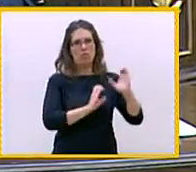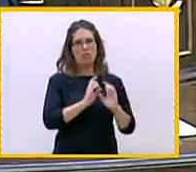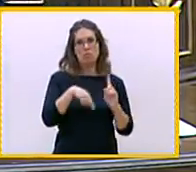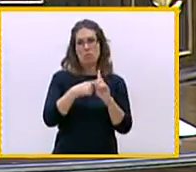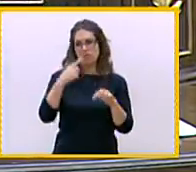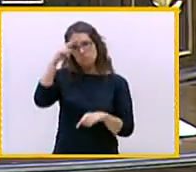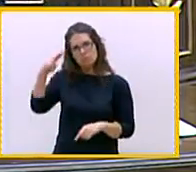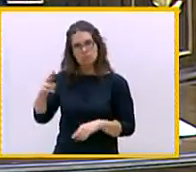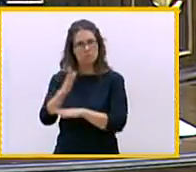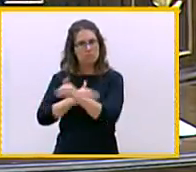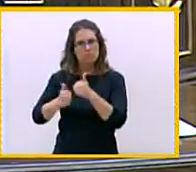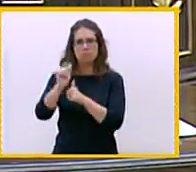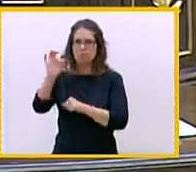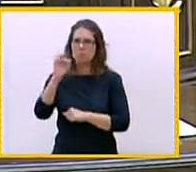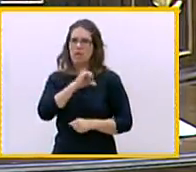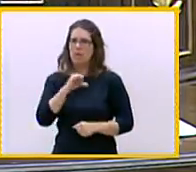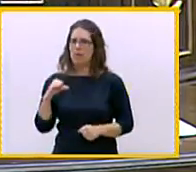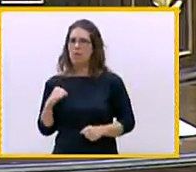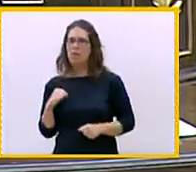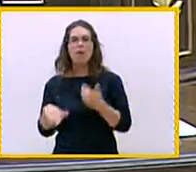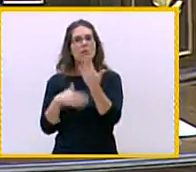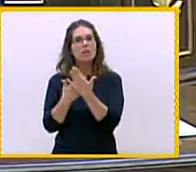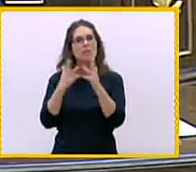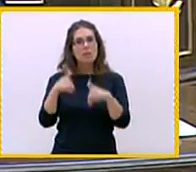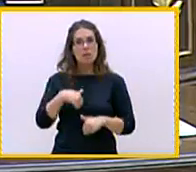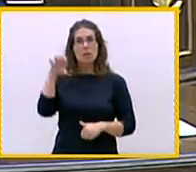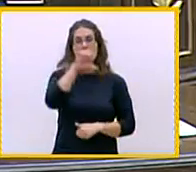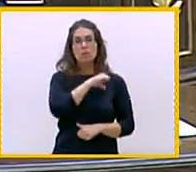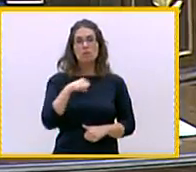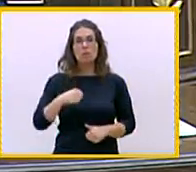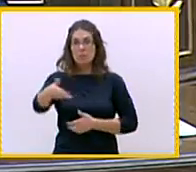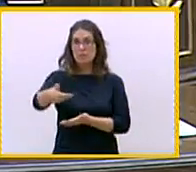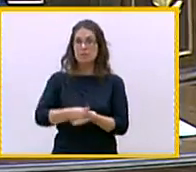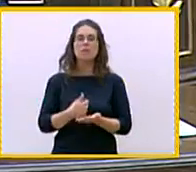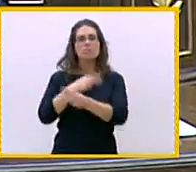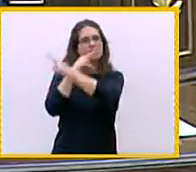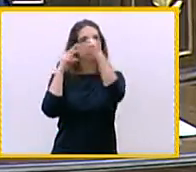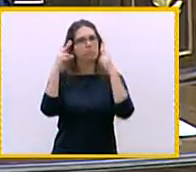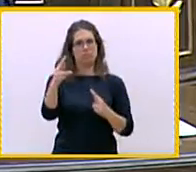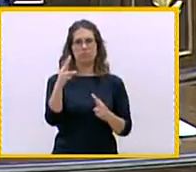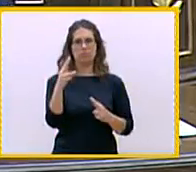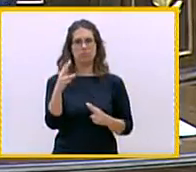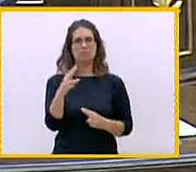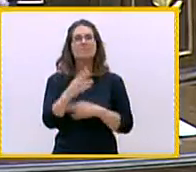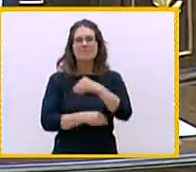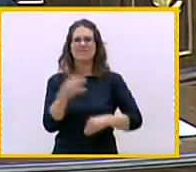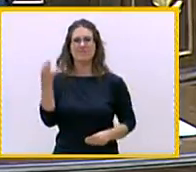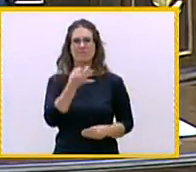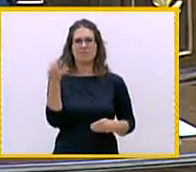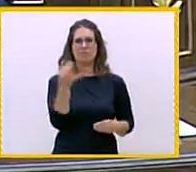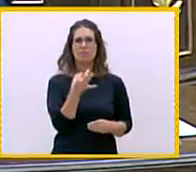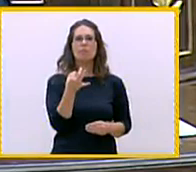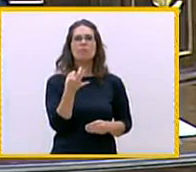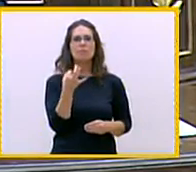privados. Y respondiendo a las demandas de las comunidades autónomas, hemos propiciado la culminación